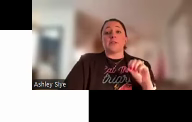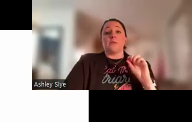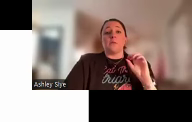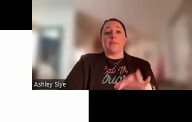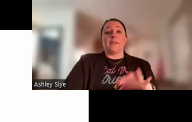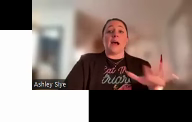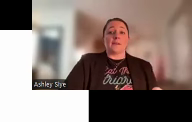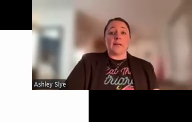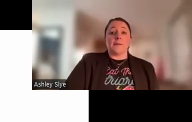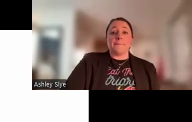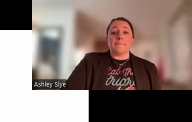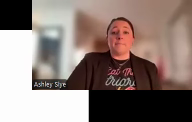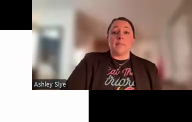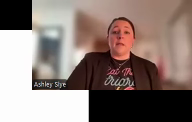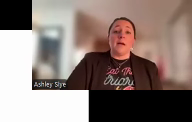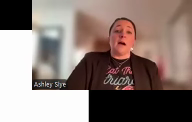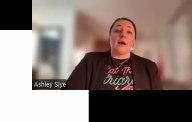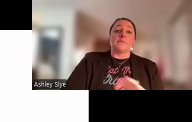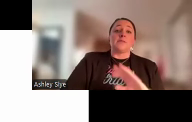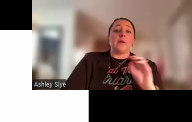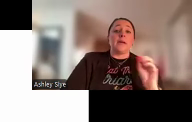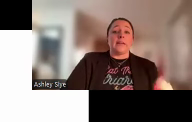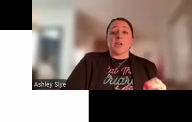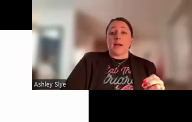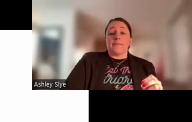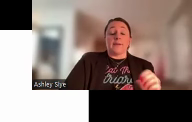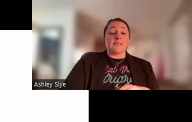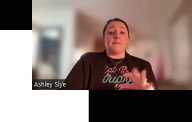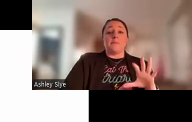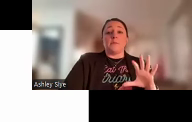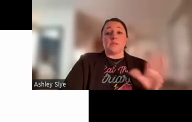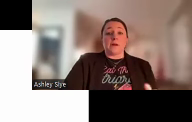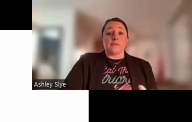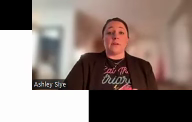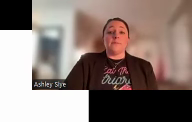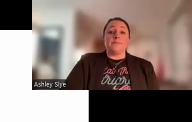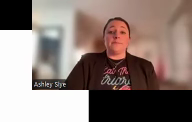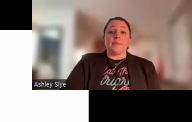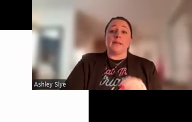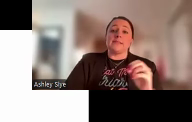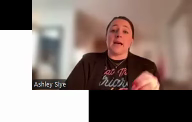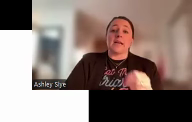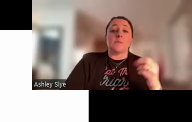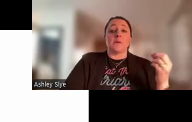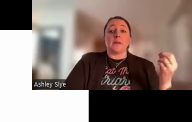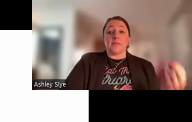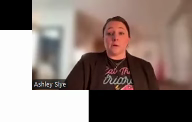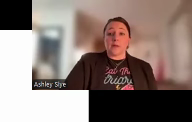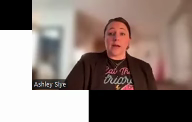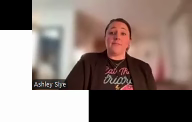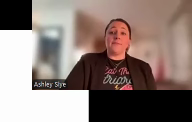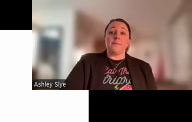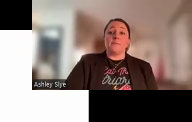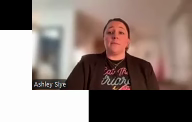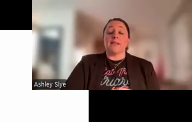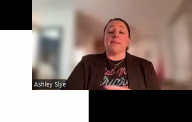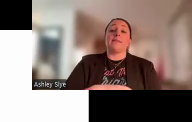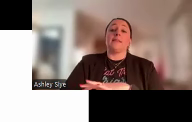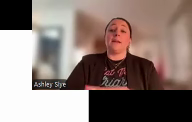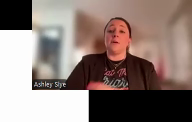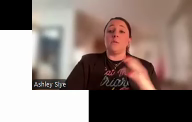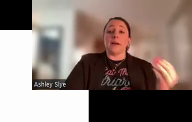potenciales. También puede incluir formas de lidiar y fuentes de apoyo, como por